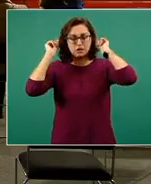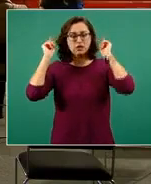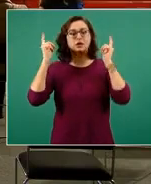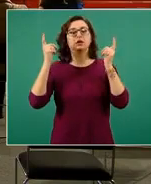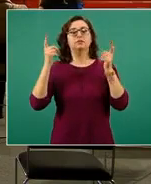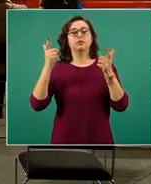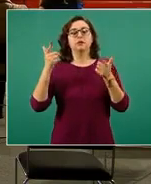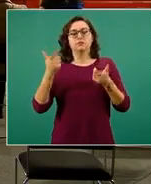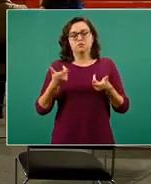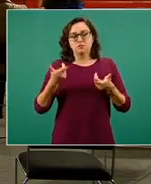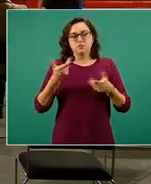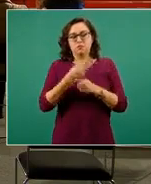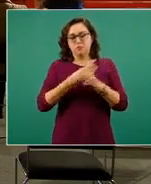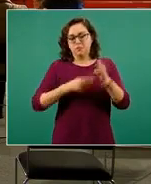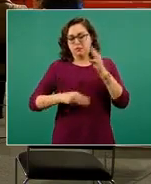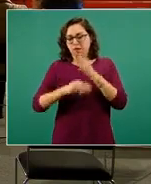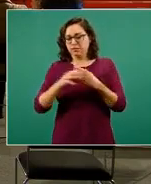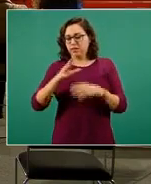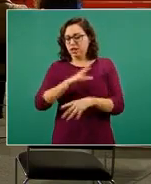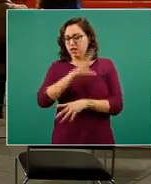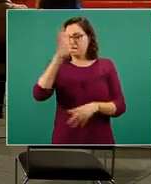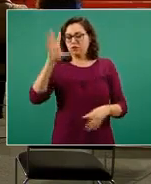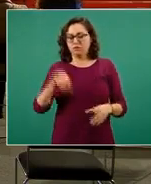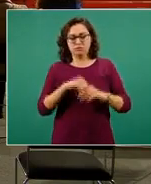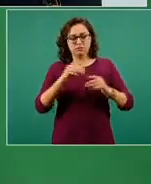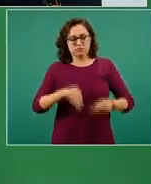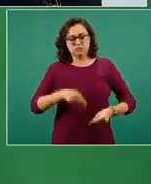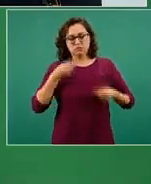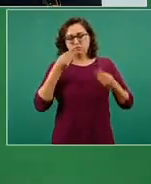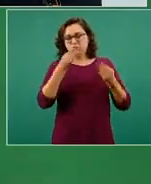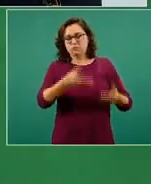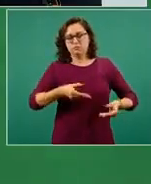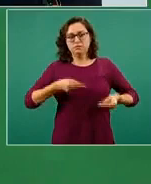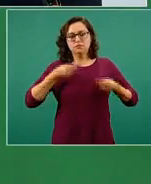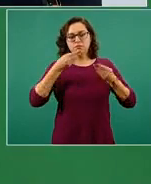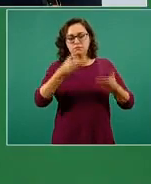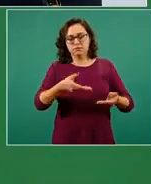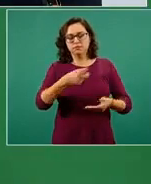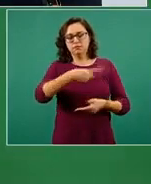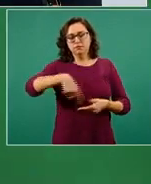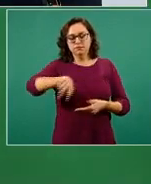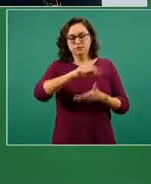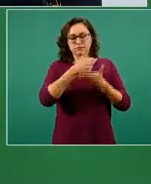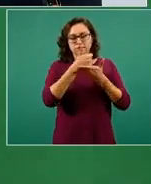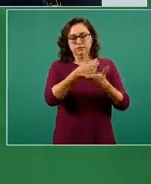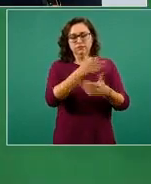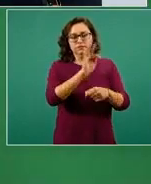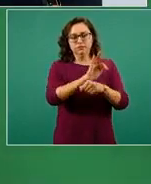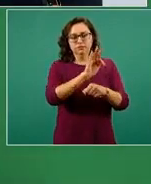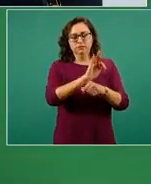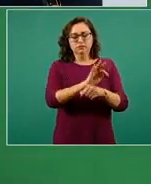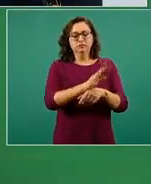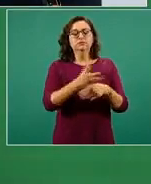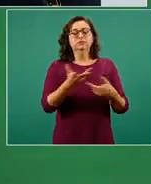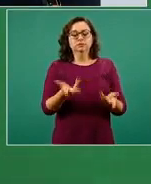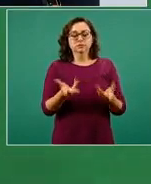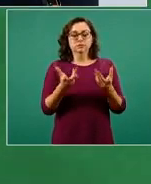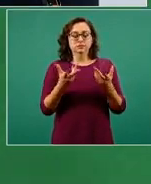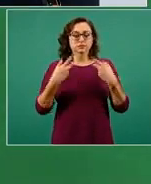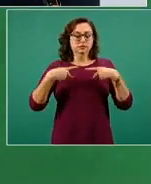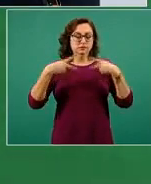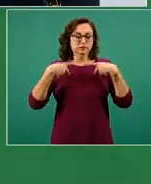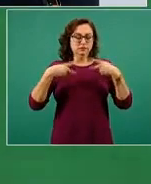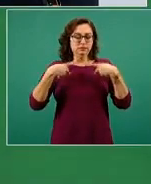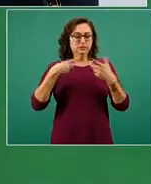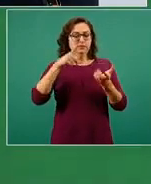a la parte de limpieza, a todos los que colaboraban en las áreas de primera línea, y logramos ver cómo personal